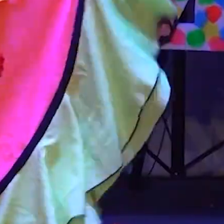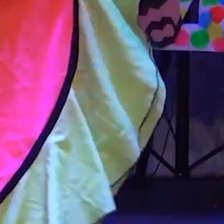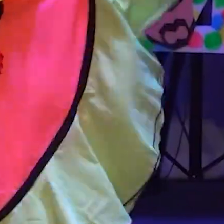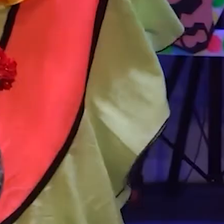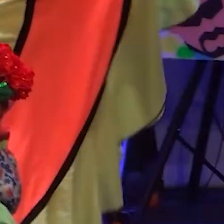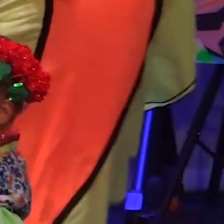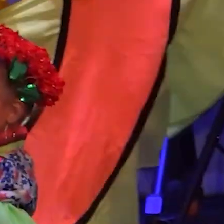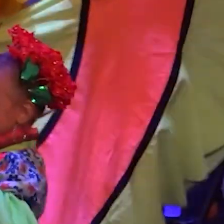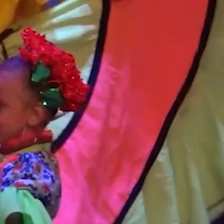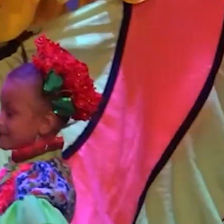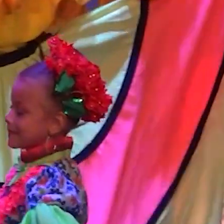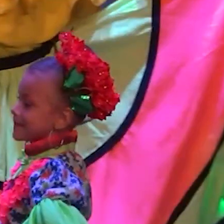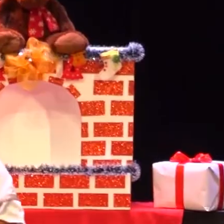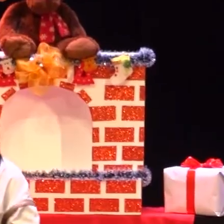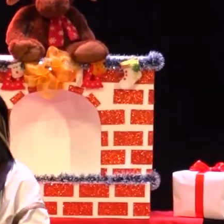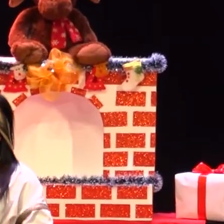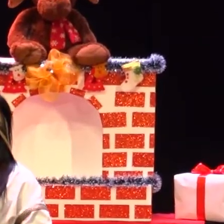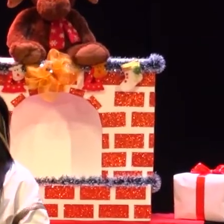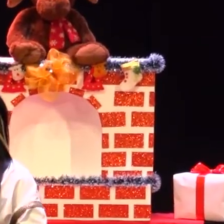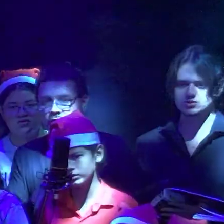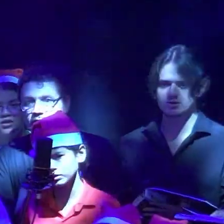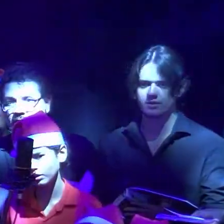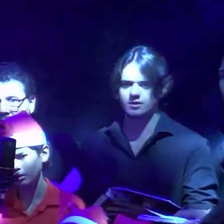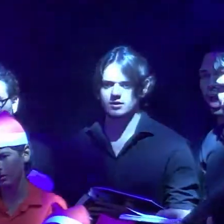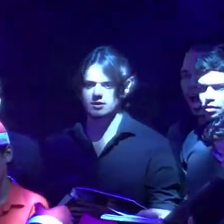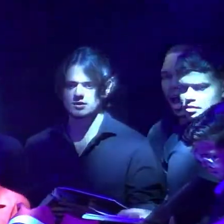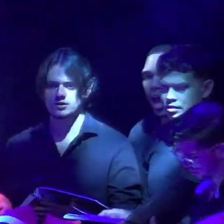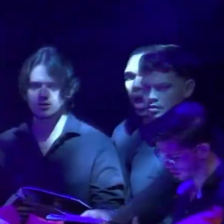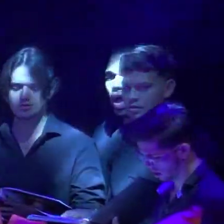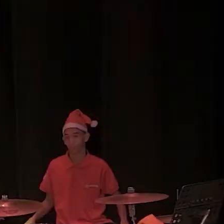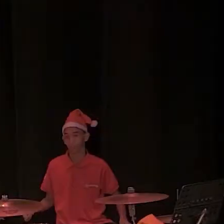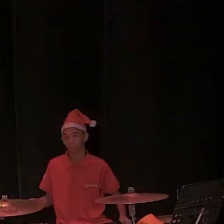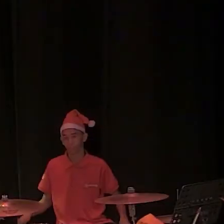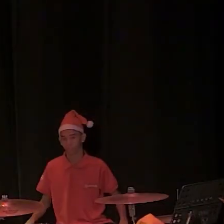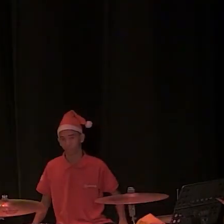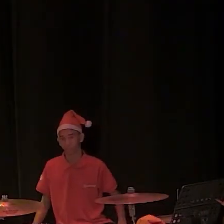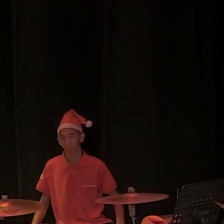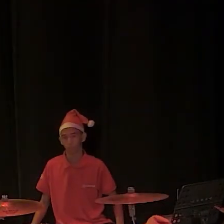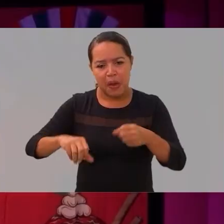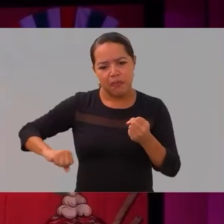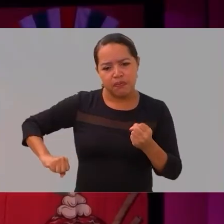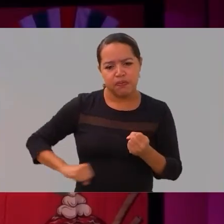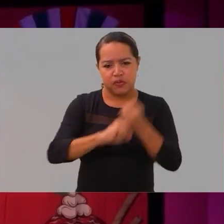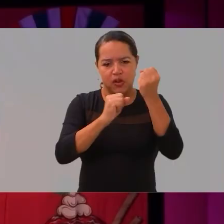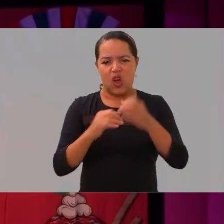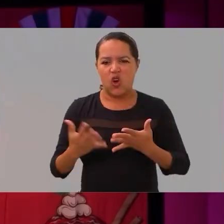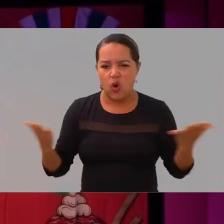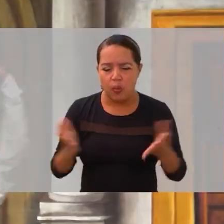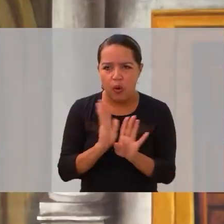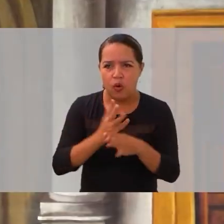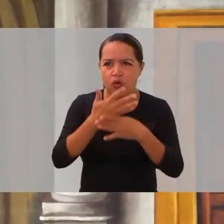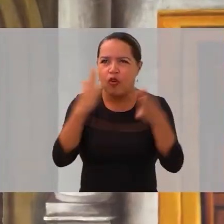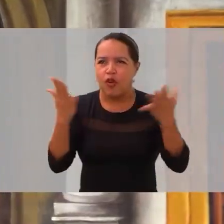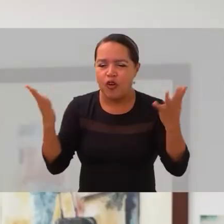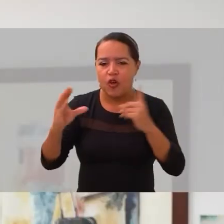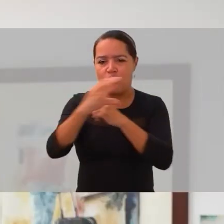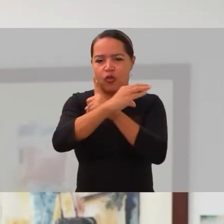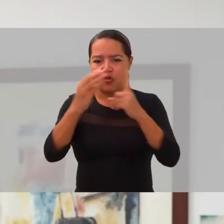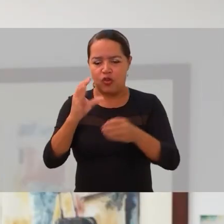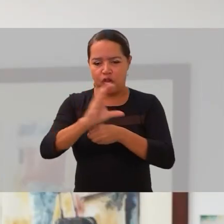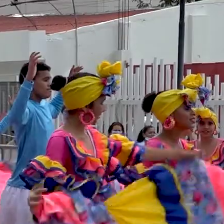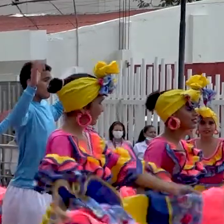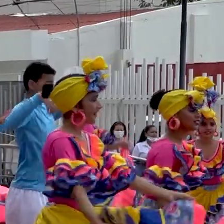que permiten crear espacios para promover las manifestaciones artísticas y contribuir con la construcción de cultura